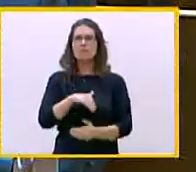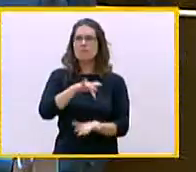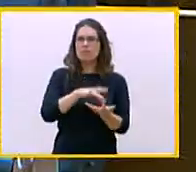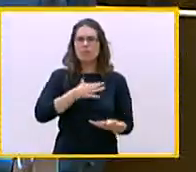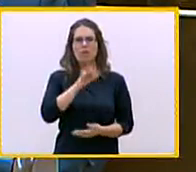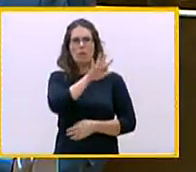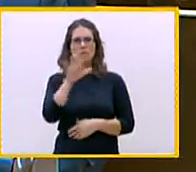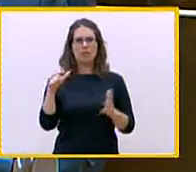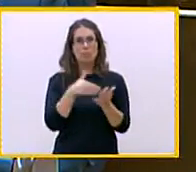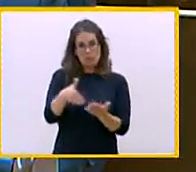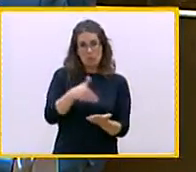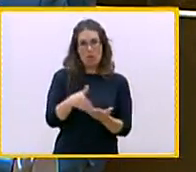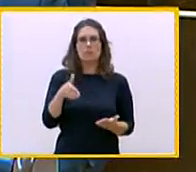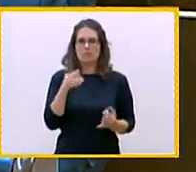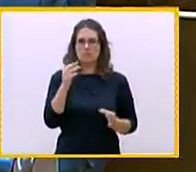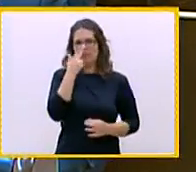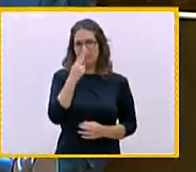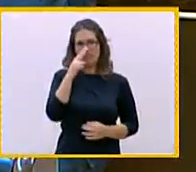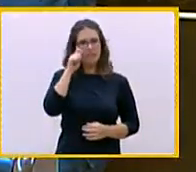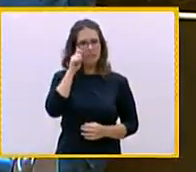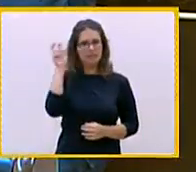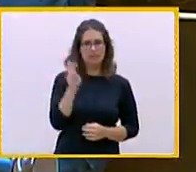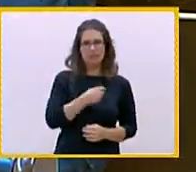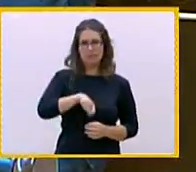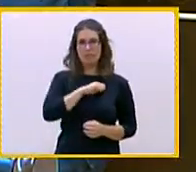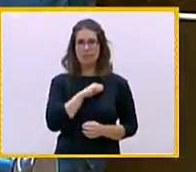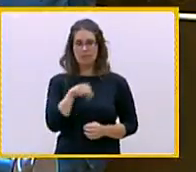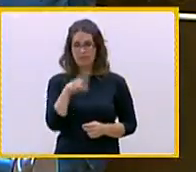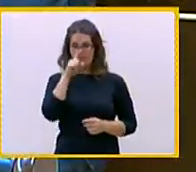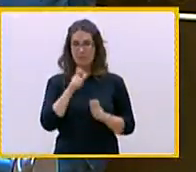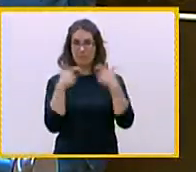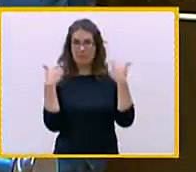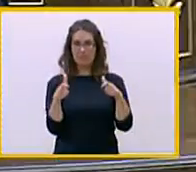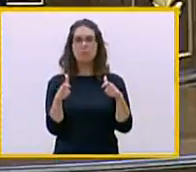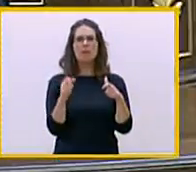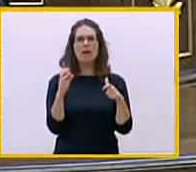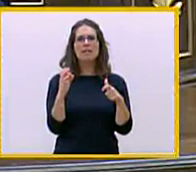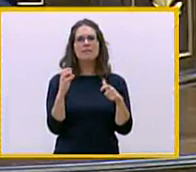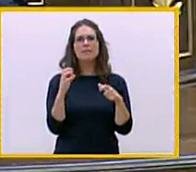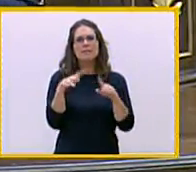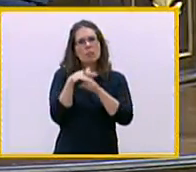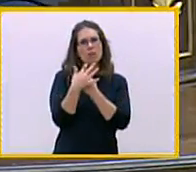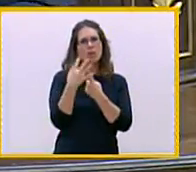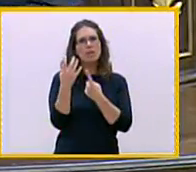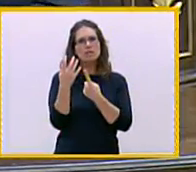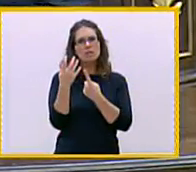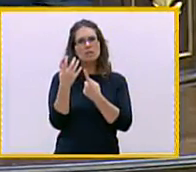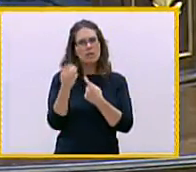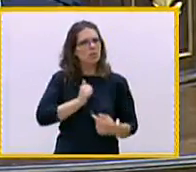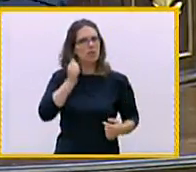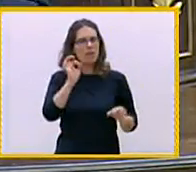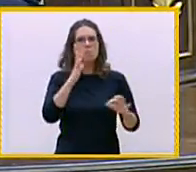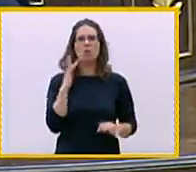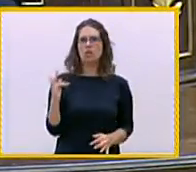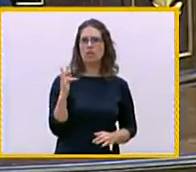de visitantes. Este año, el sector cuenta con factores coyunturales a su favor, pero a ellos se une la